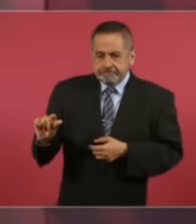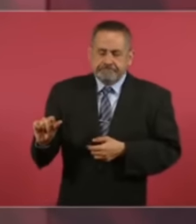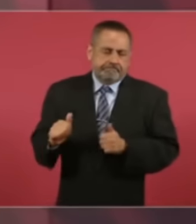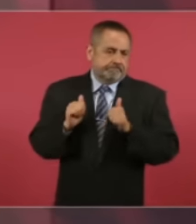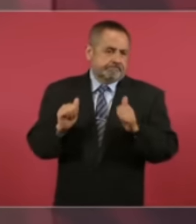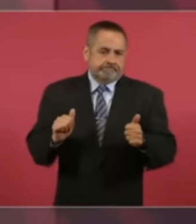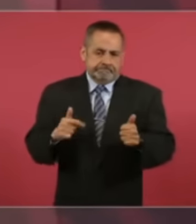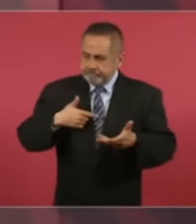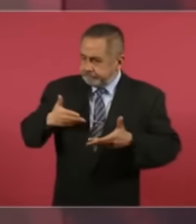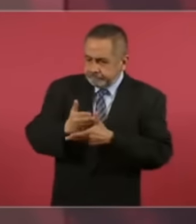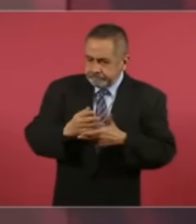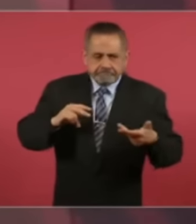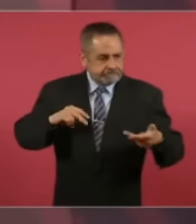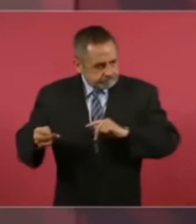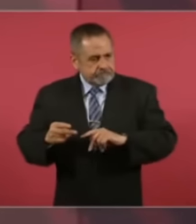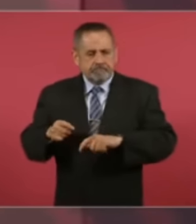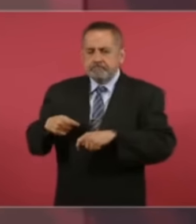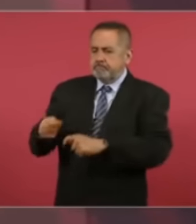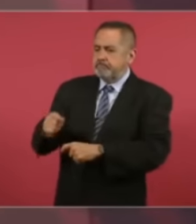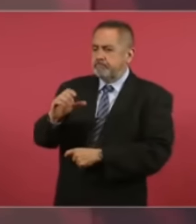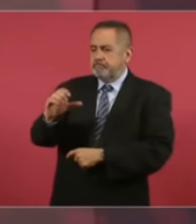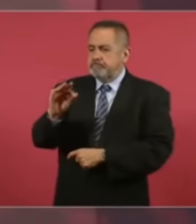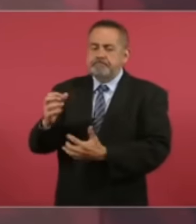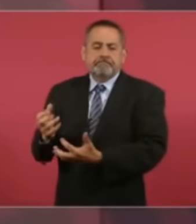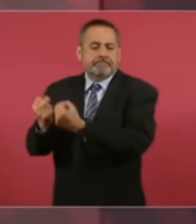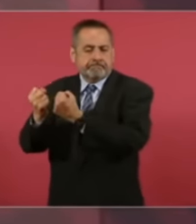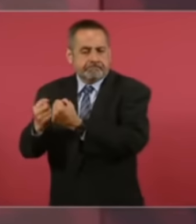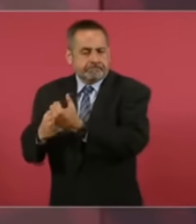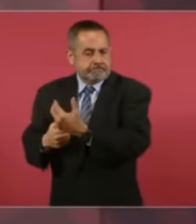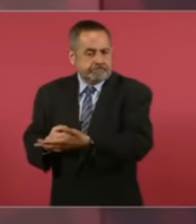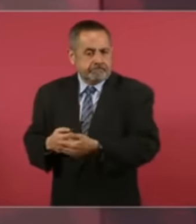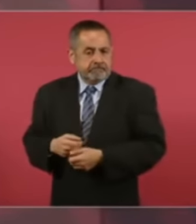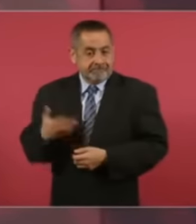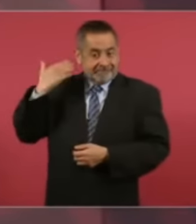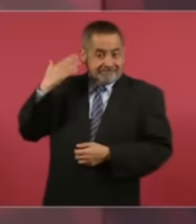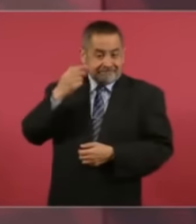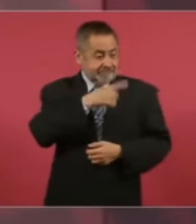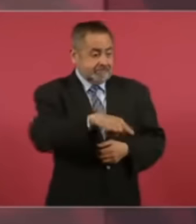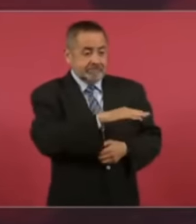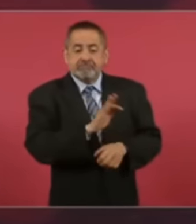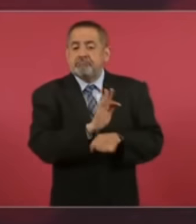empresas extranjeras. ¿Y eso en beneficio de quién? Bueno, pues